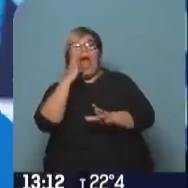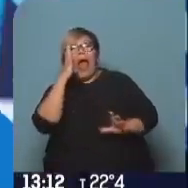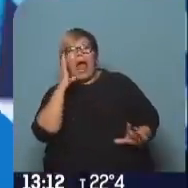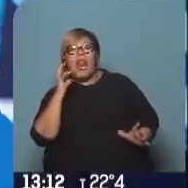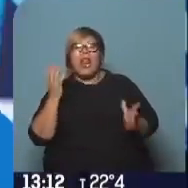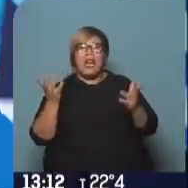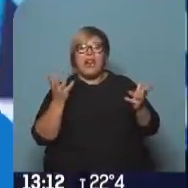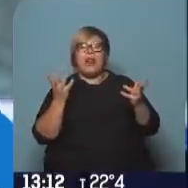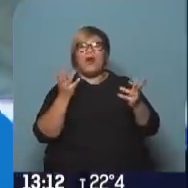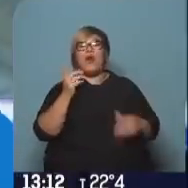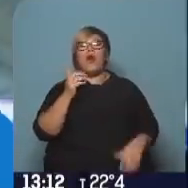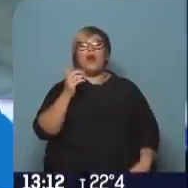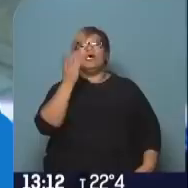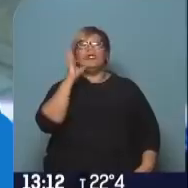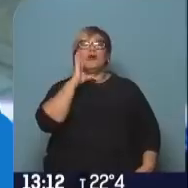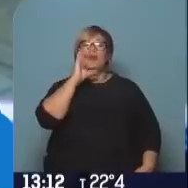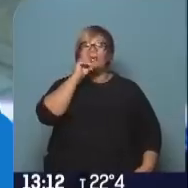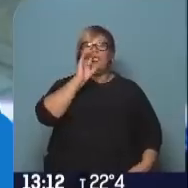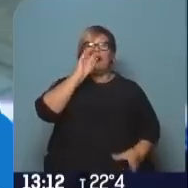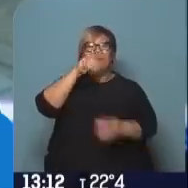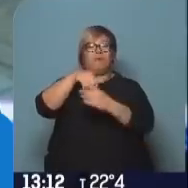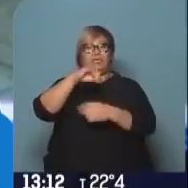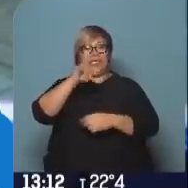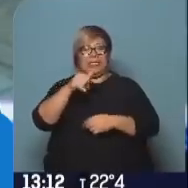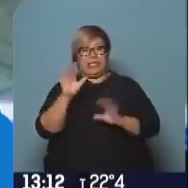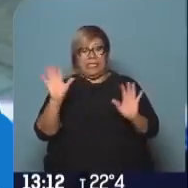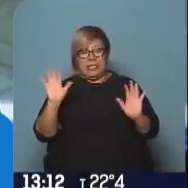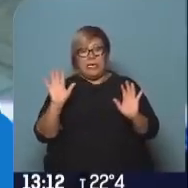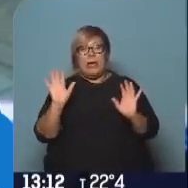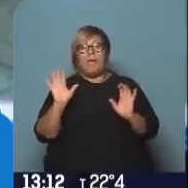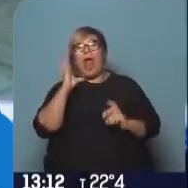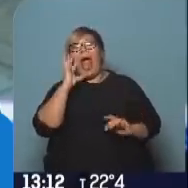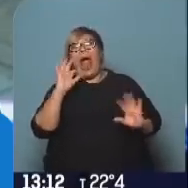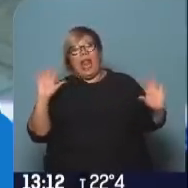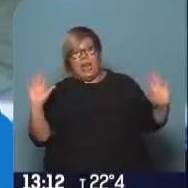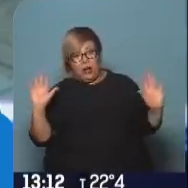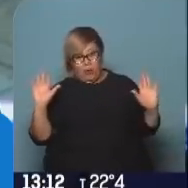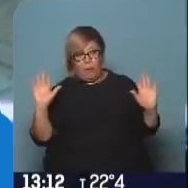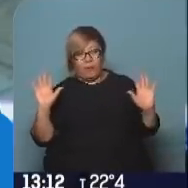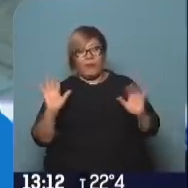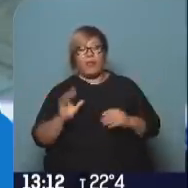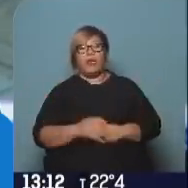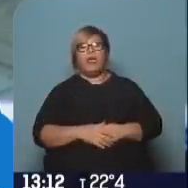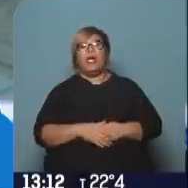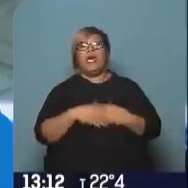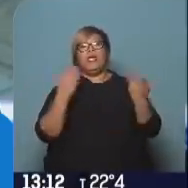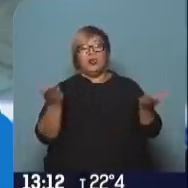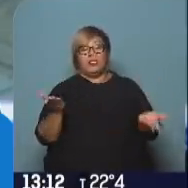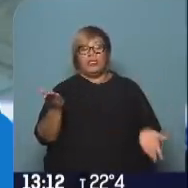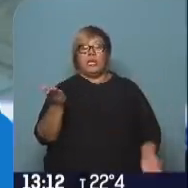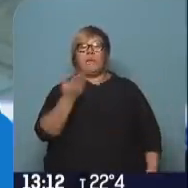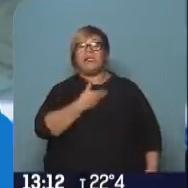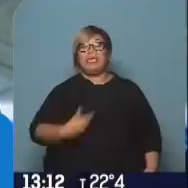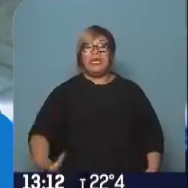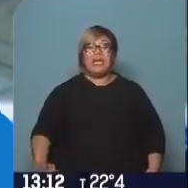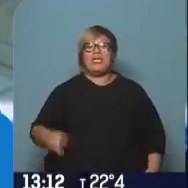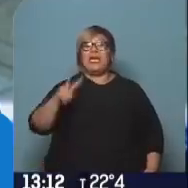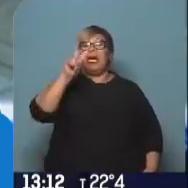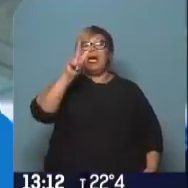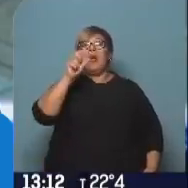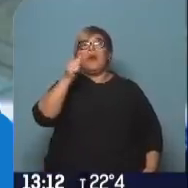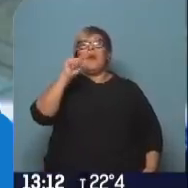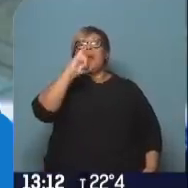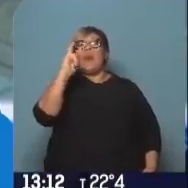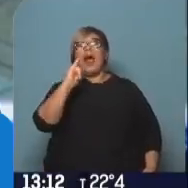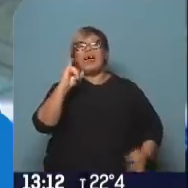proyectos, y lo que cuestiona es que este nuevo proyecto pasa de vereda pero sin contemplar al resto. Esto es lo que explica, me parece,